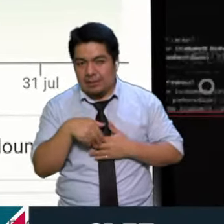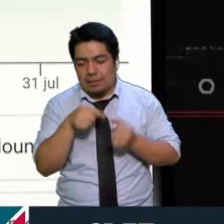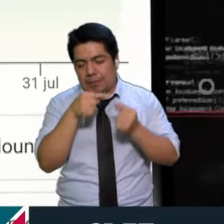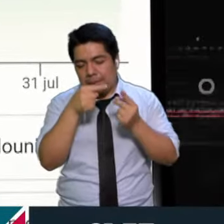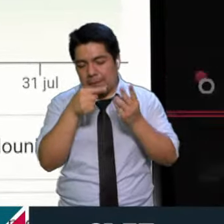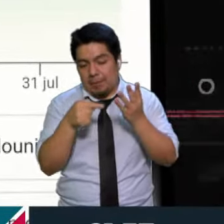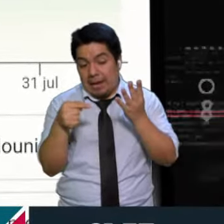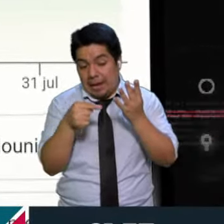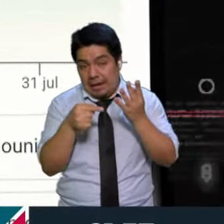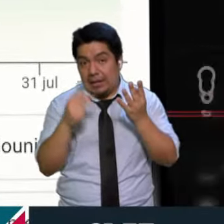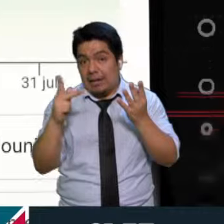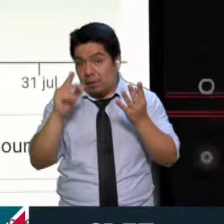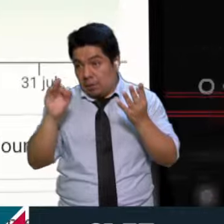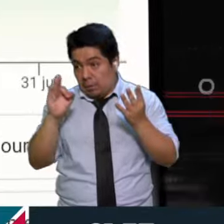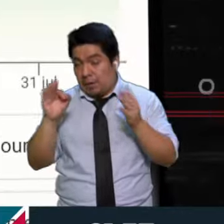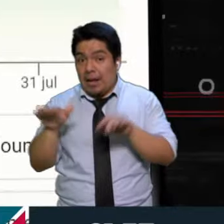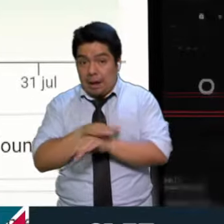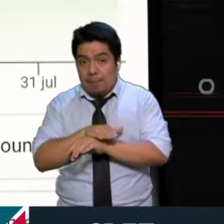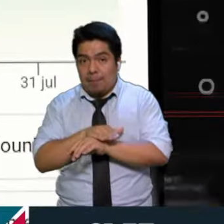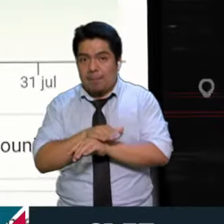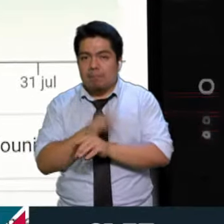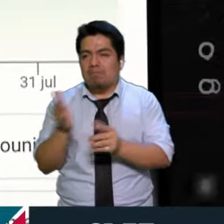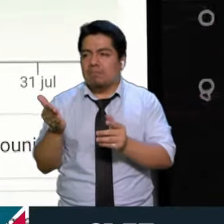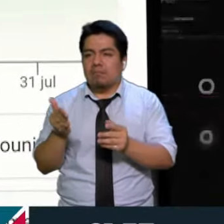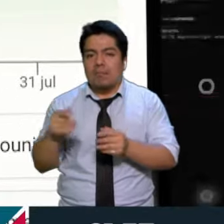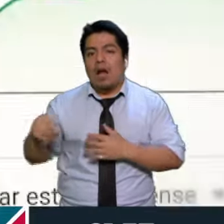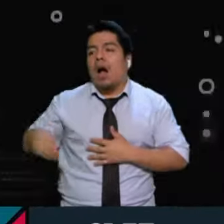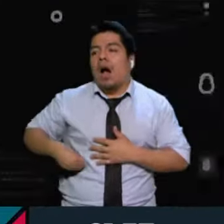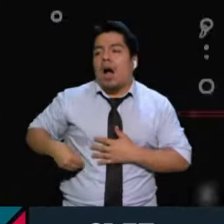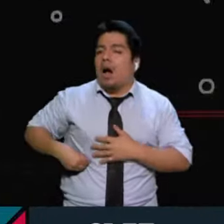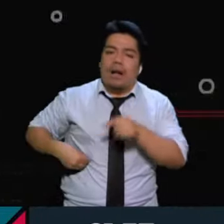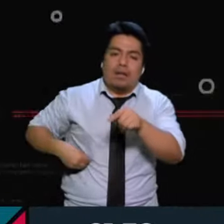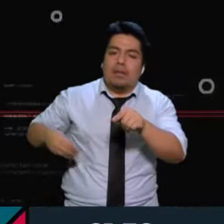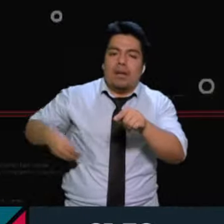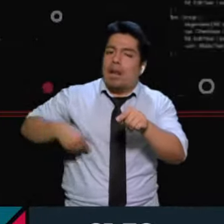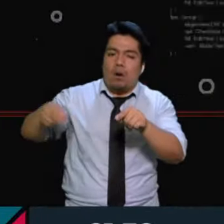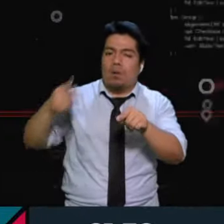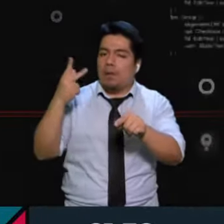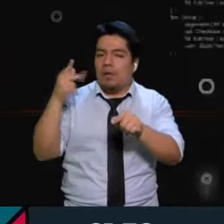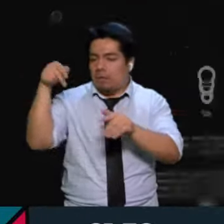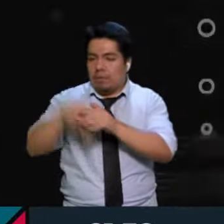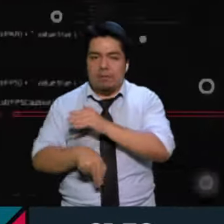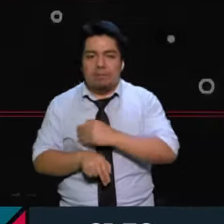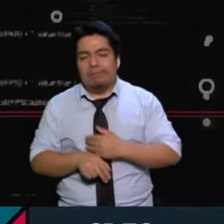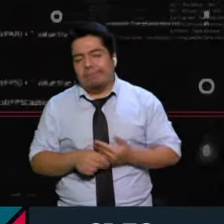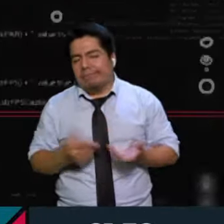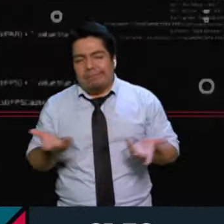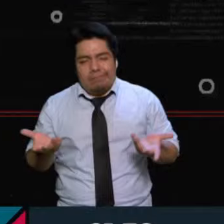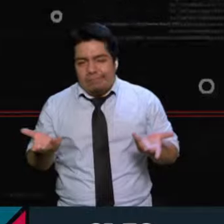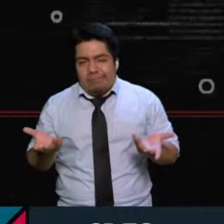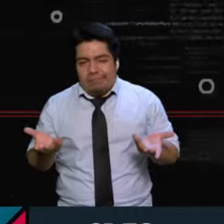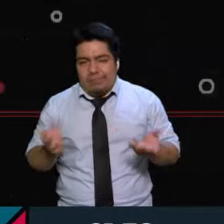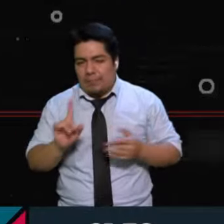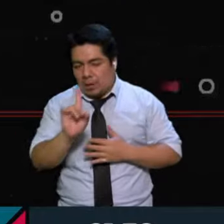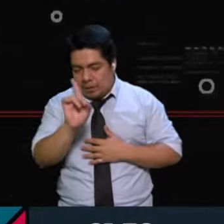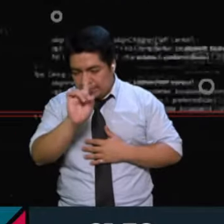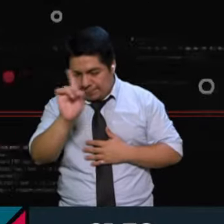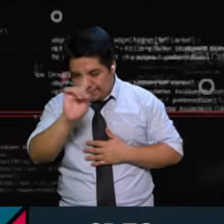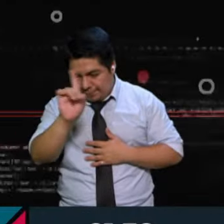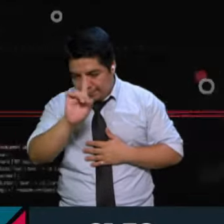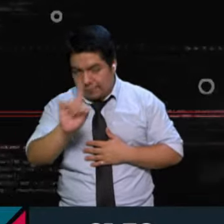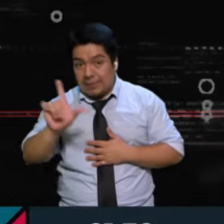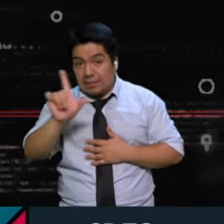ellas a la reforma al Poder Judicial, como la causa de la reciente depreciación del peso. Sin embargo, las causas del lunes